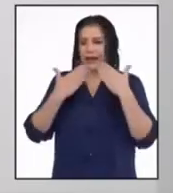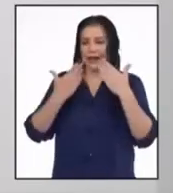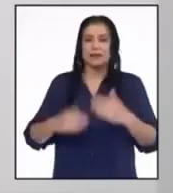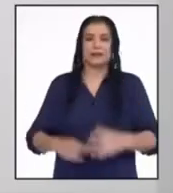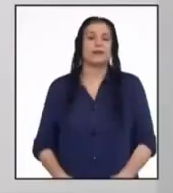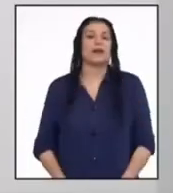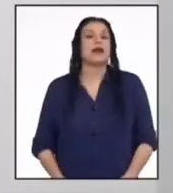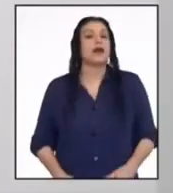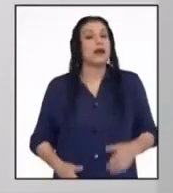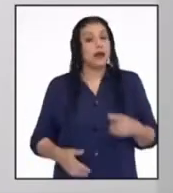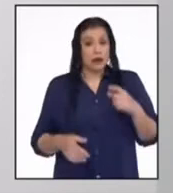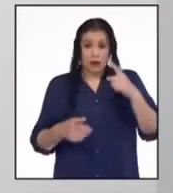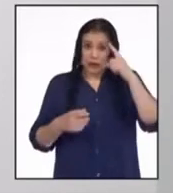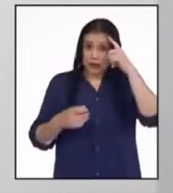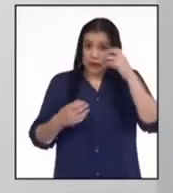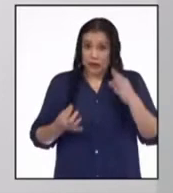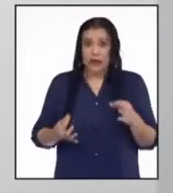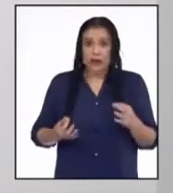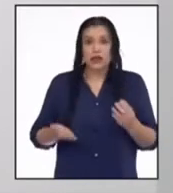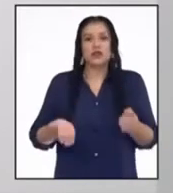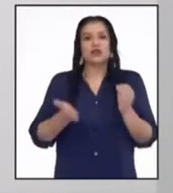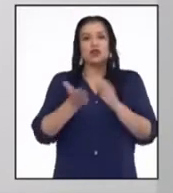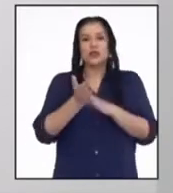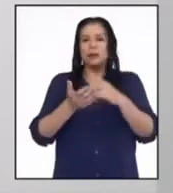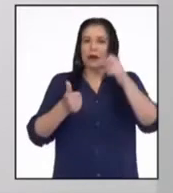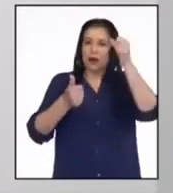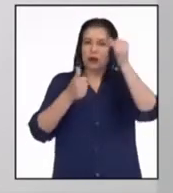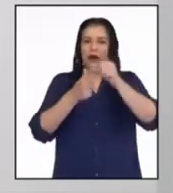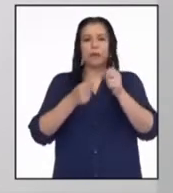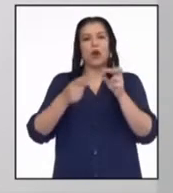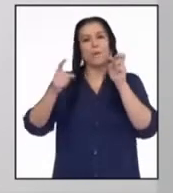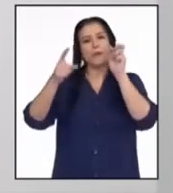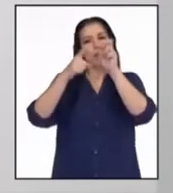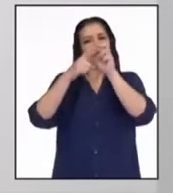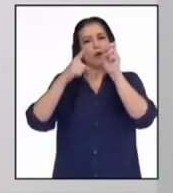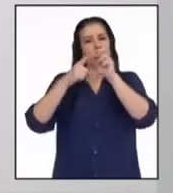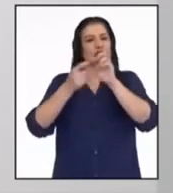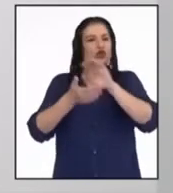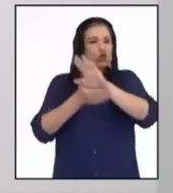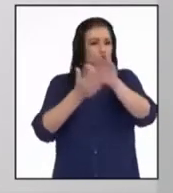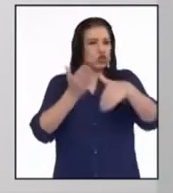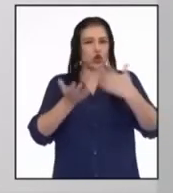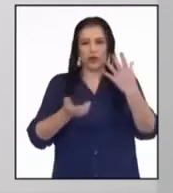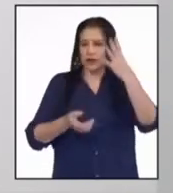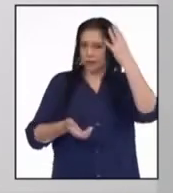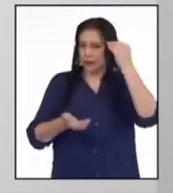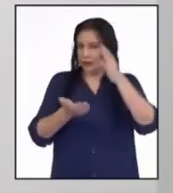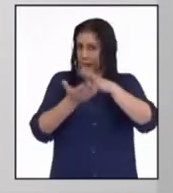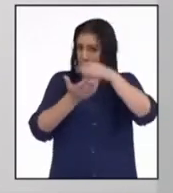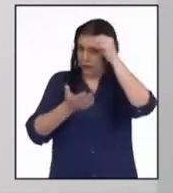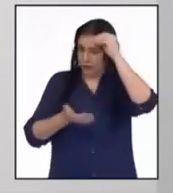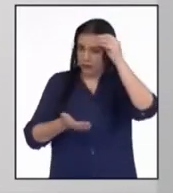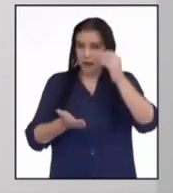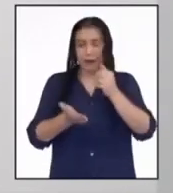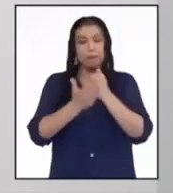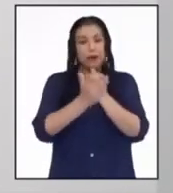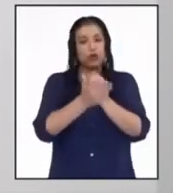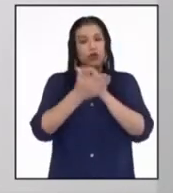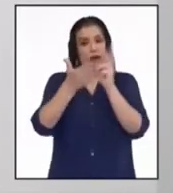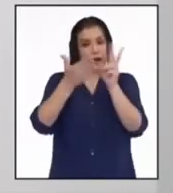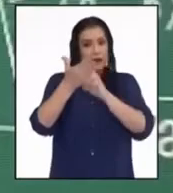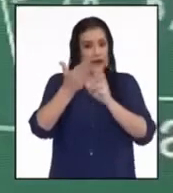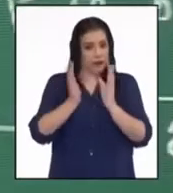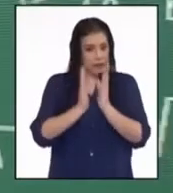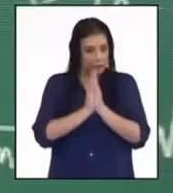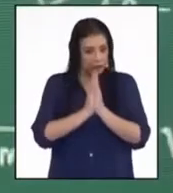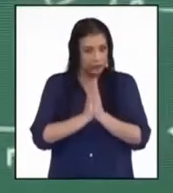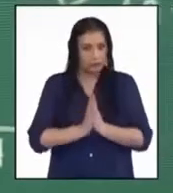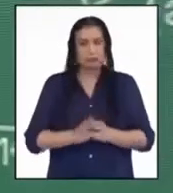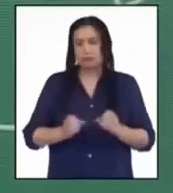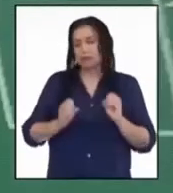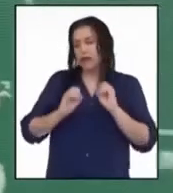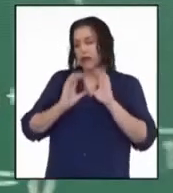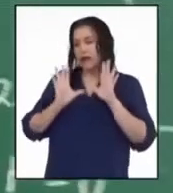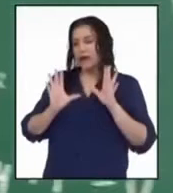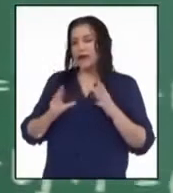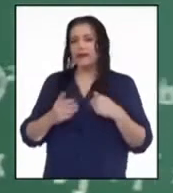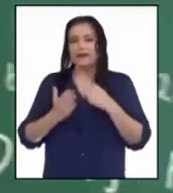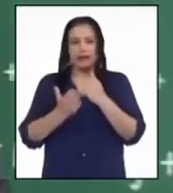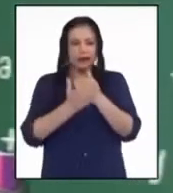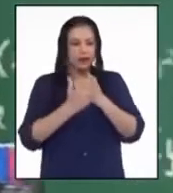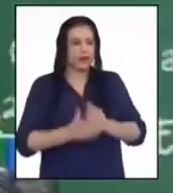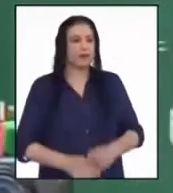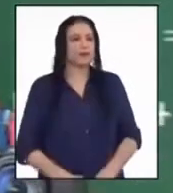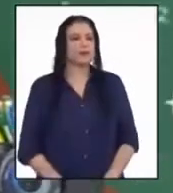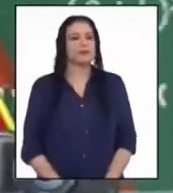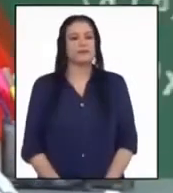gracias. ¿Les parece si repasamos los propósitos de toda esta experiencia? ¿Me ayudan con la lectura? Por supuesto que